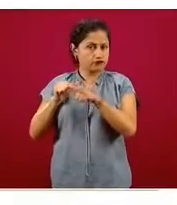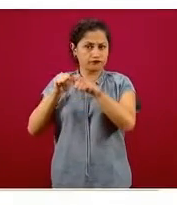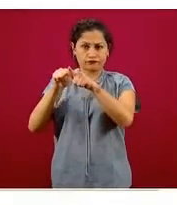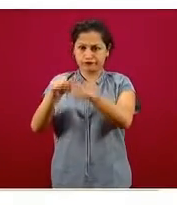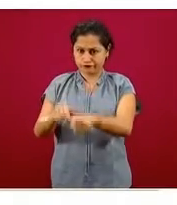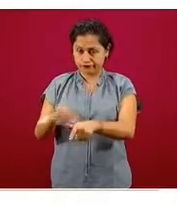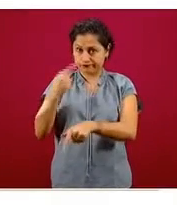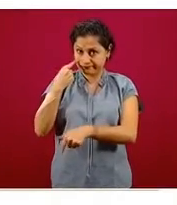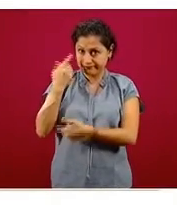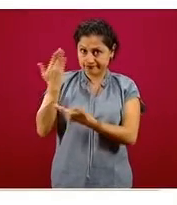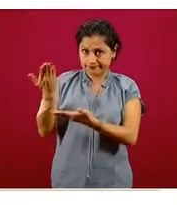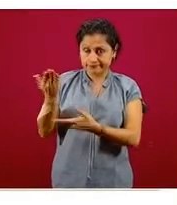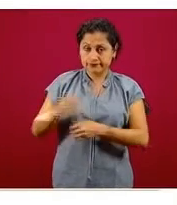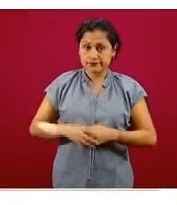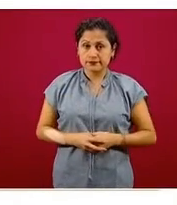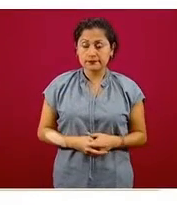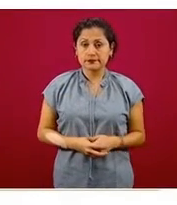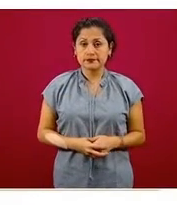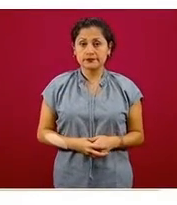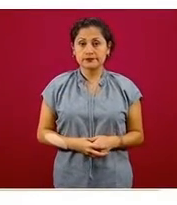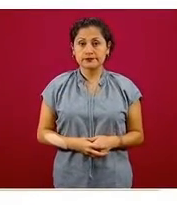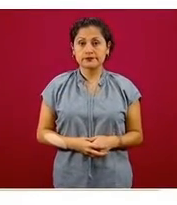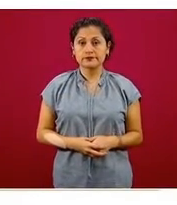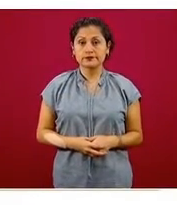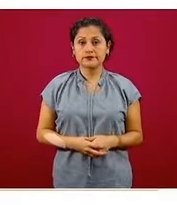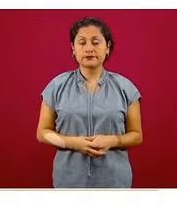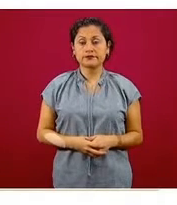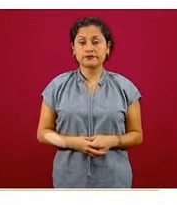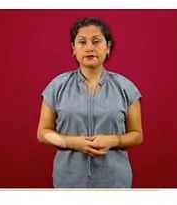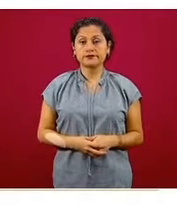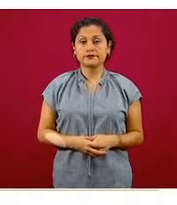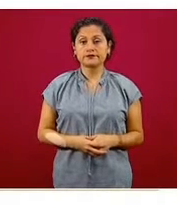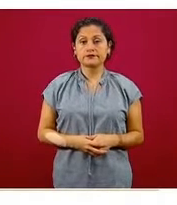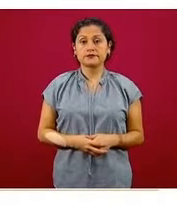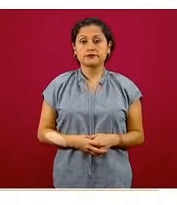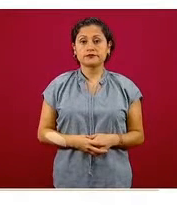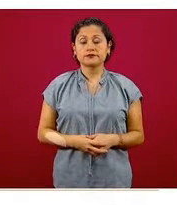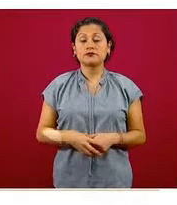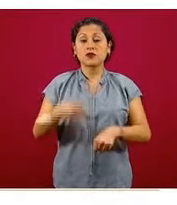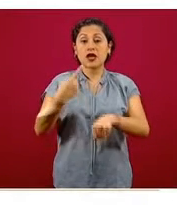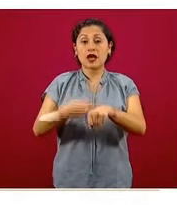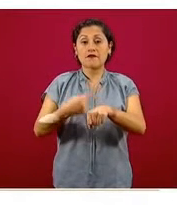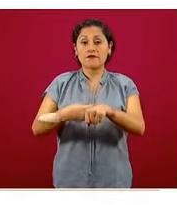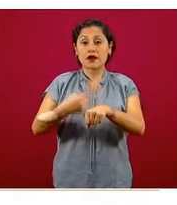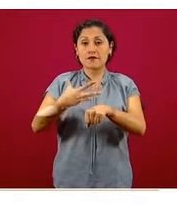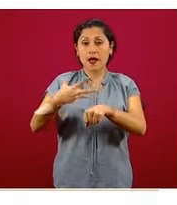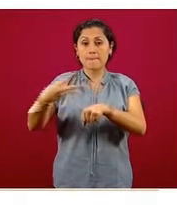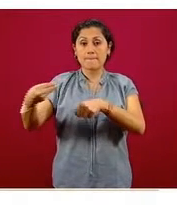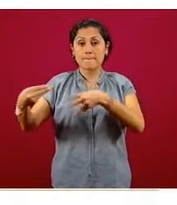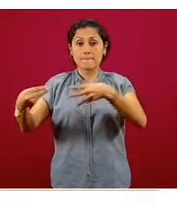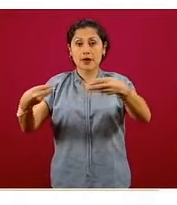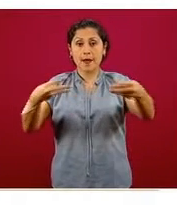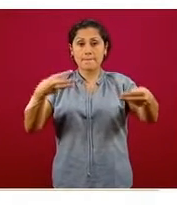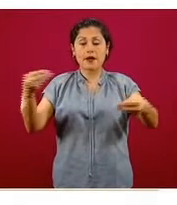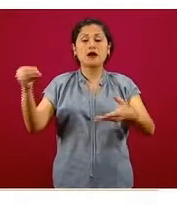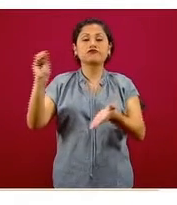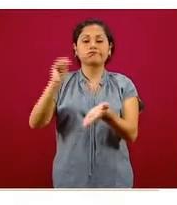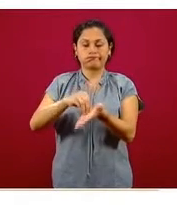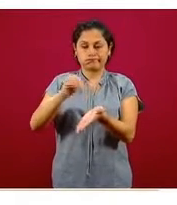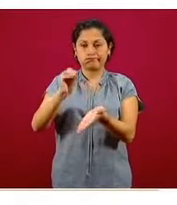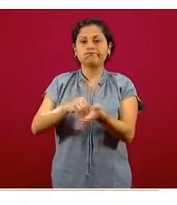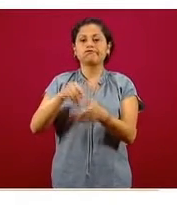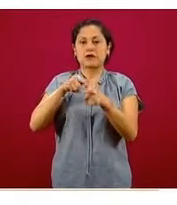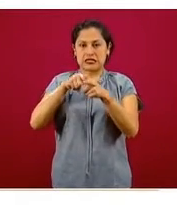observando realmente es una mantención de la epidemia, de la pandemia activa a nivel